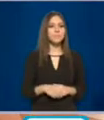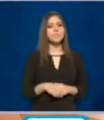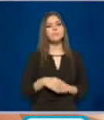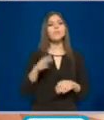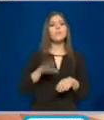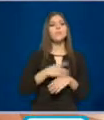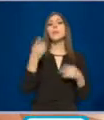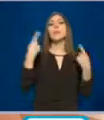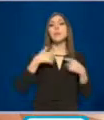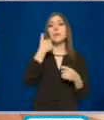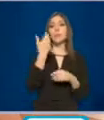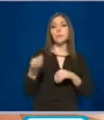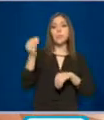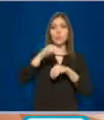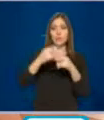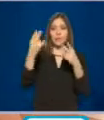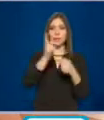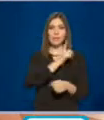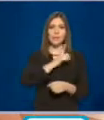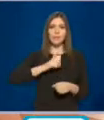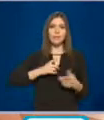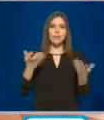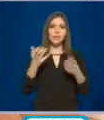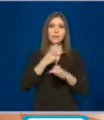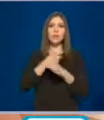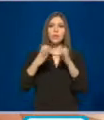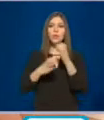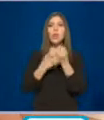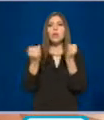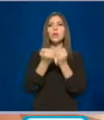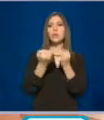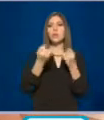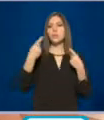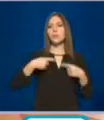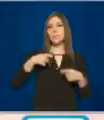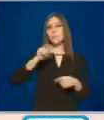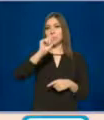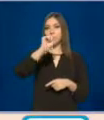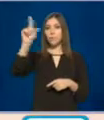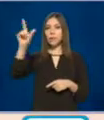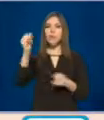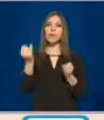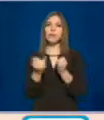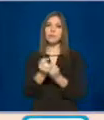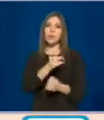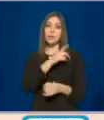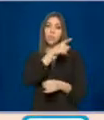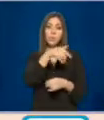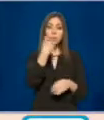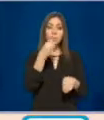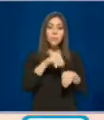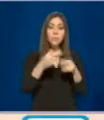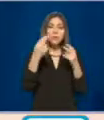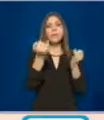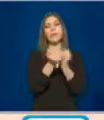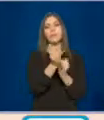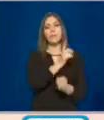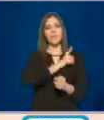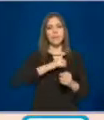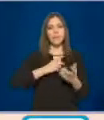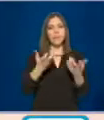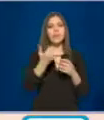los emprendedores tienen que hacer las cosas pues como lo hacen los profesionales. Así es. Los grandes. Y este plan de mercadotecnia ya dijimos que es